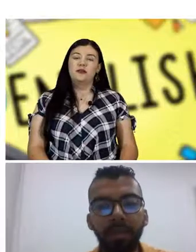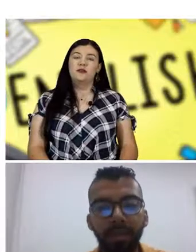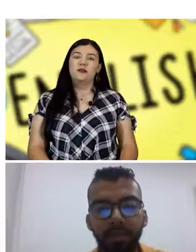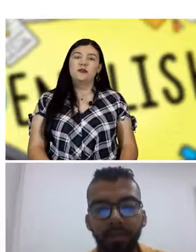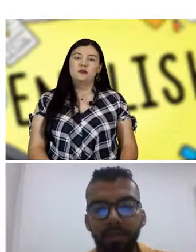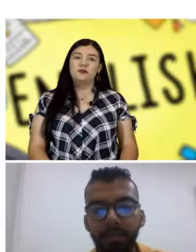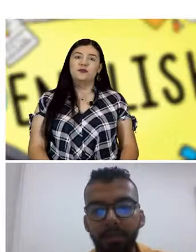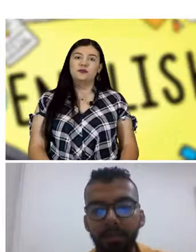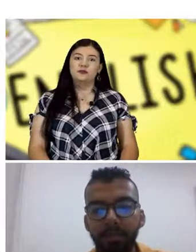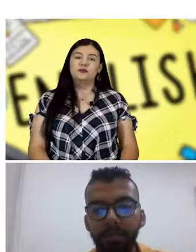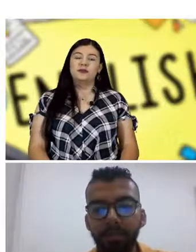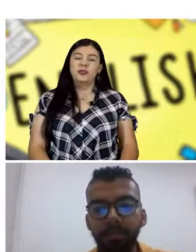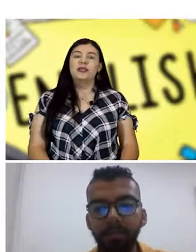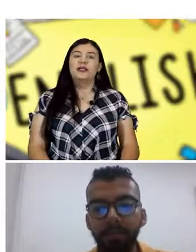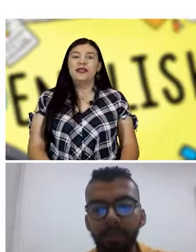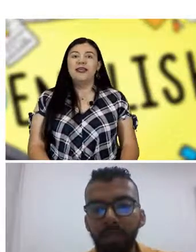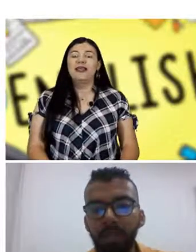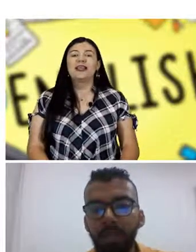en los dientes?